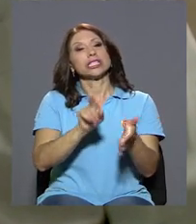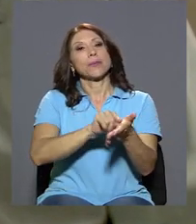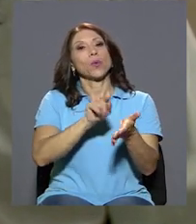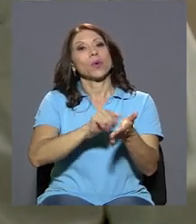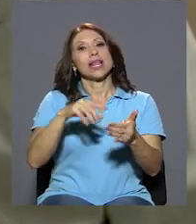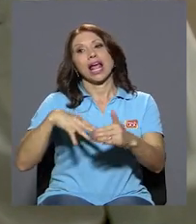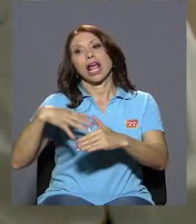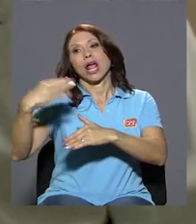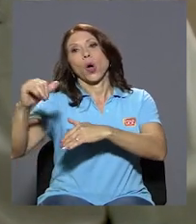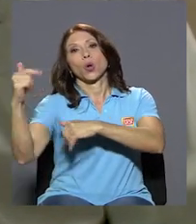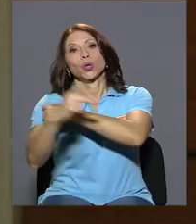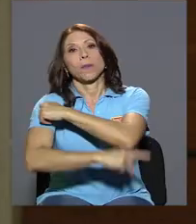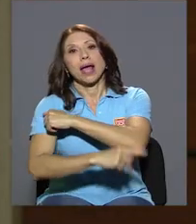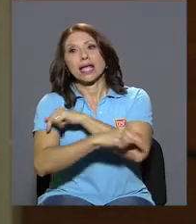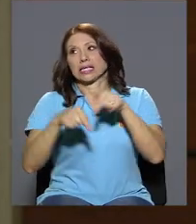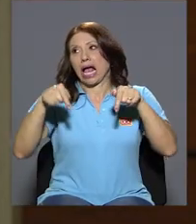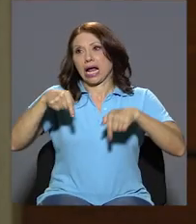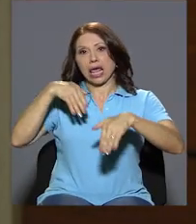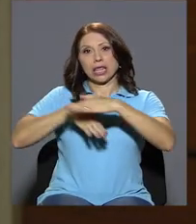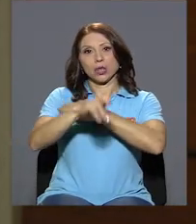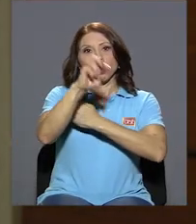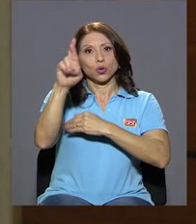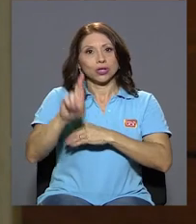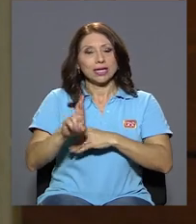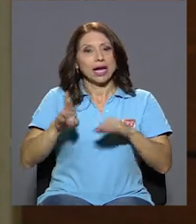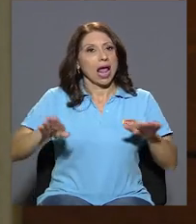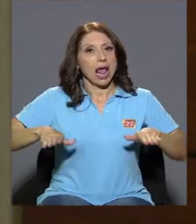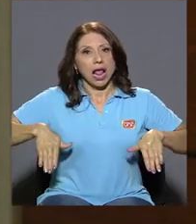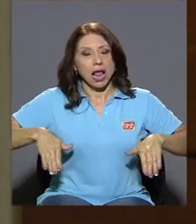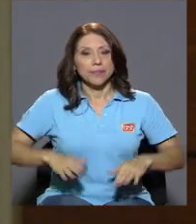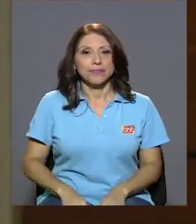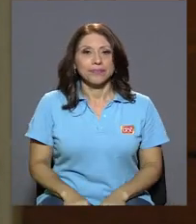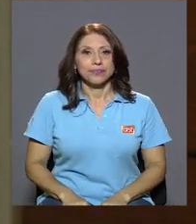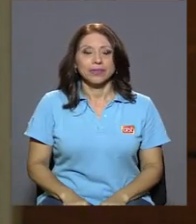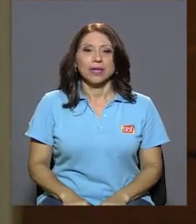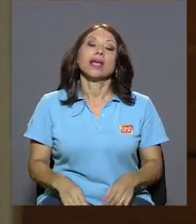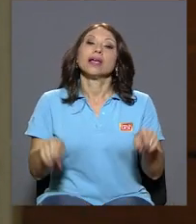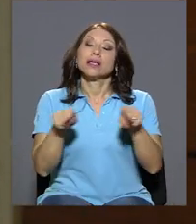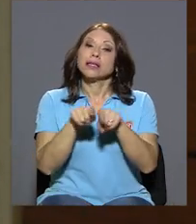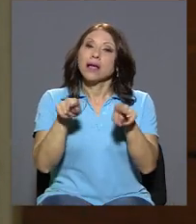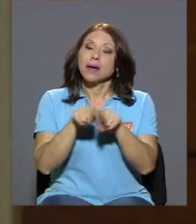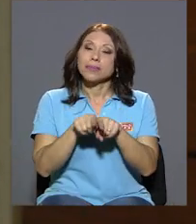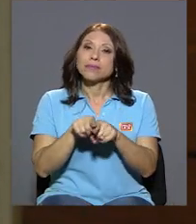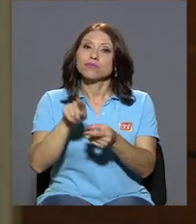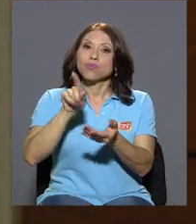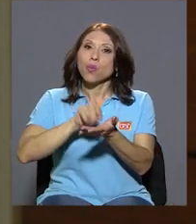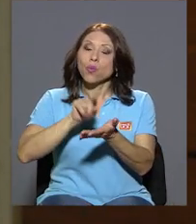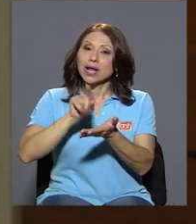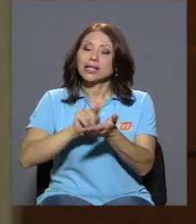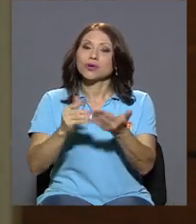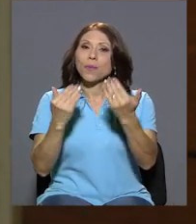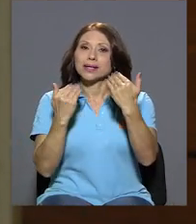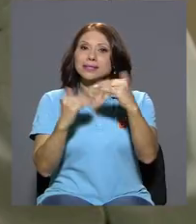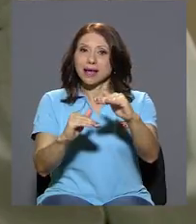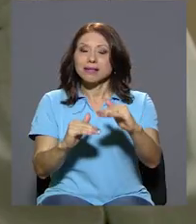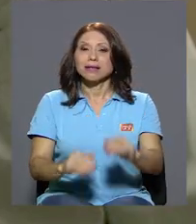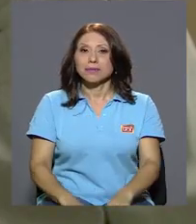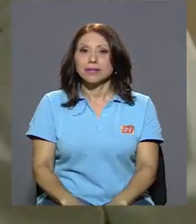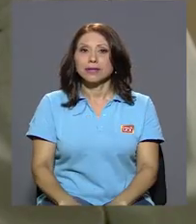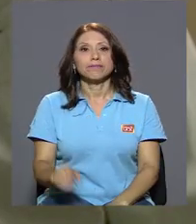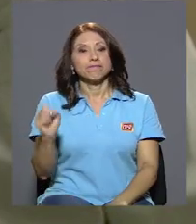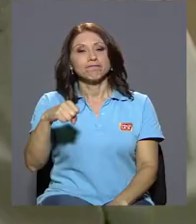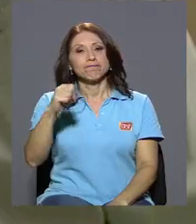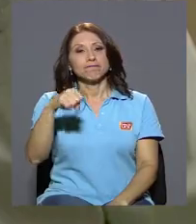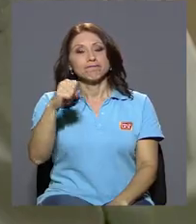nos circulan dentro de costa rica también y la publicación ha sido también bastante bastante limitada